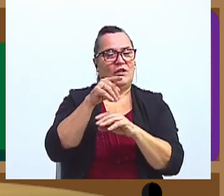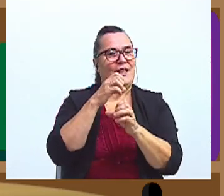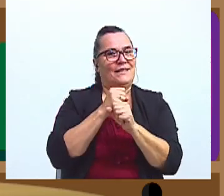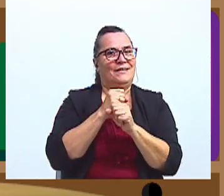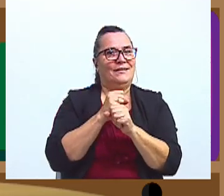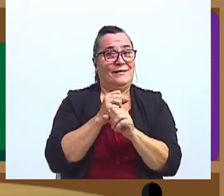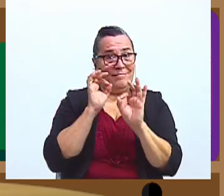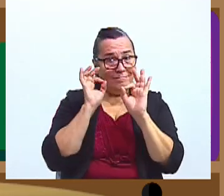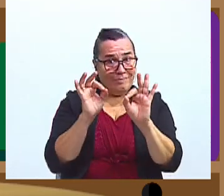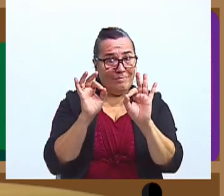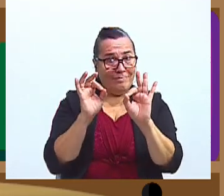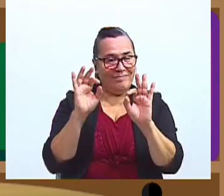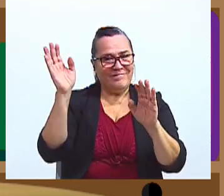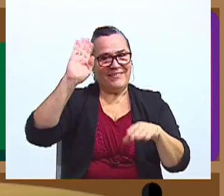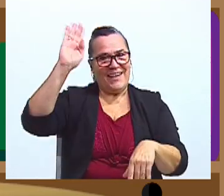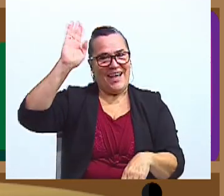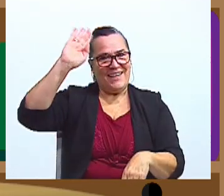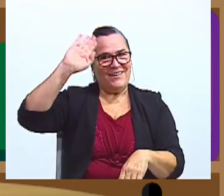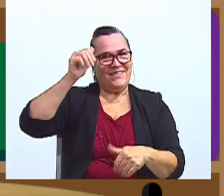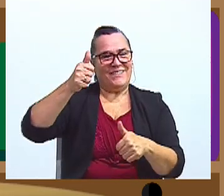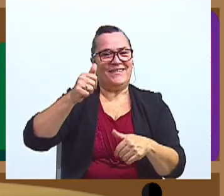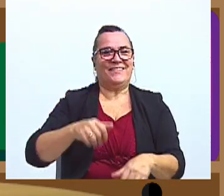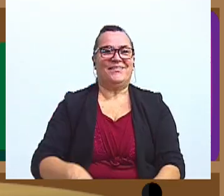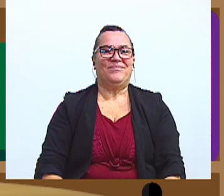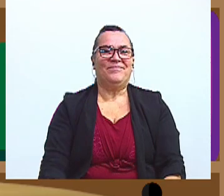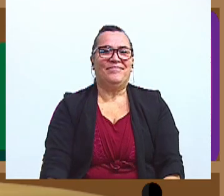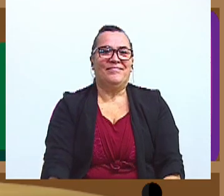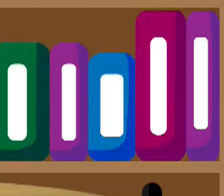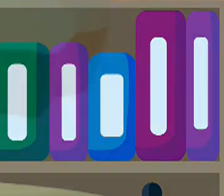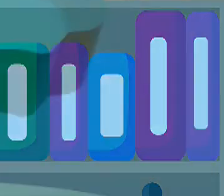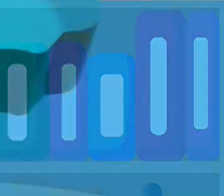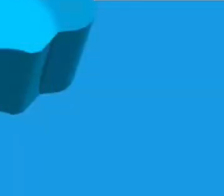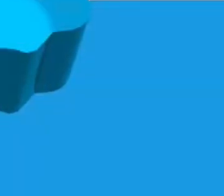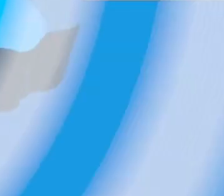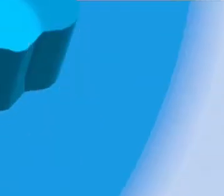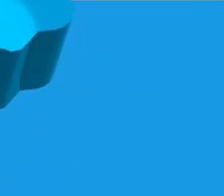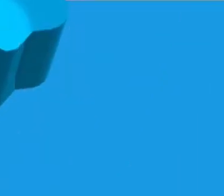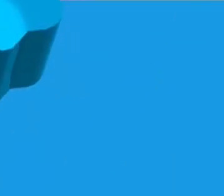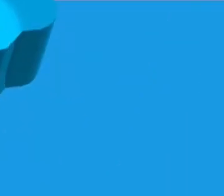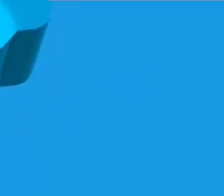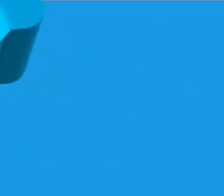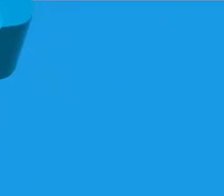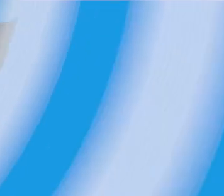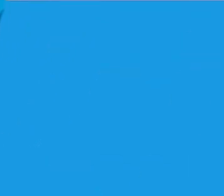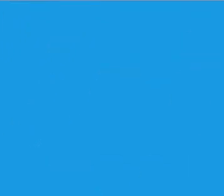¿Está bien? Adiós.